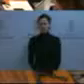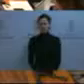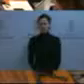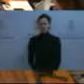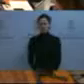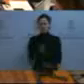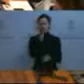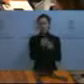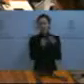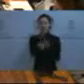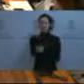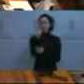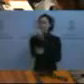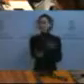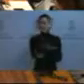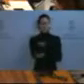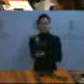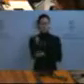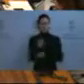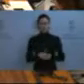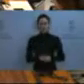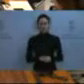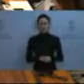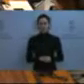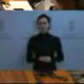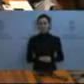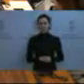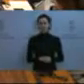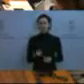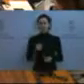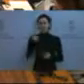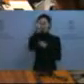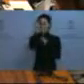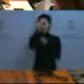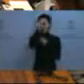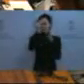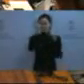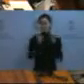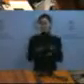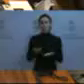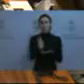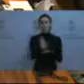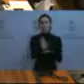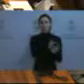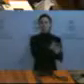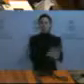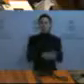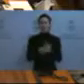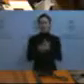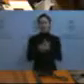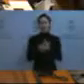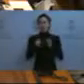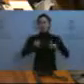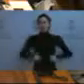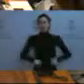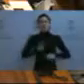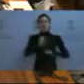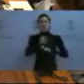Sí, buenos días, señor presidente. Señorías, yo creo que la moción subsiguiente que hoy presentamos ante este